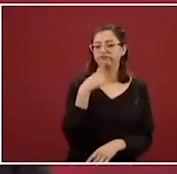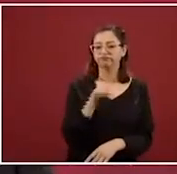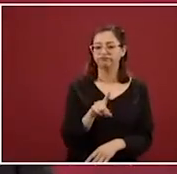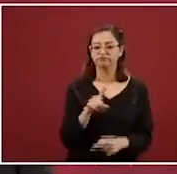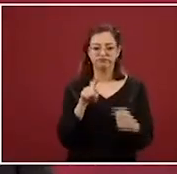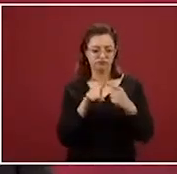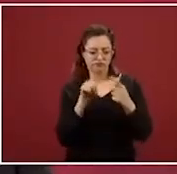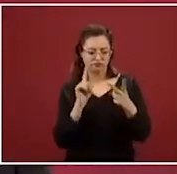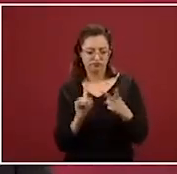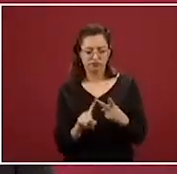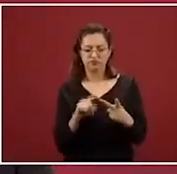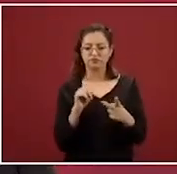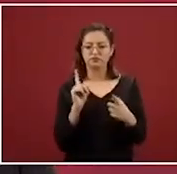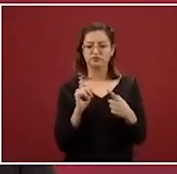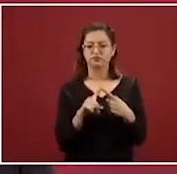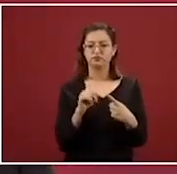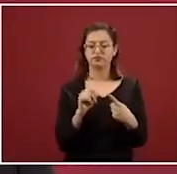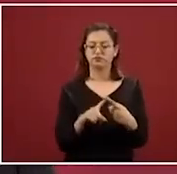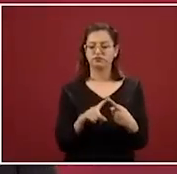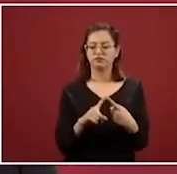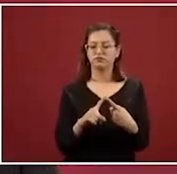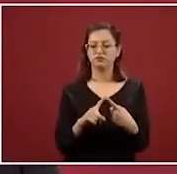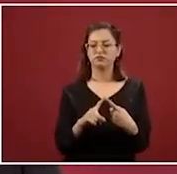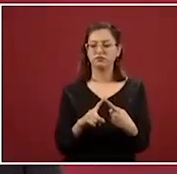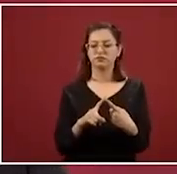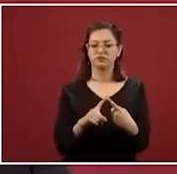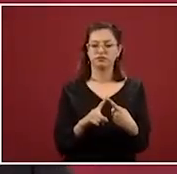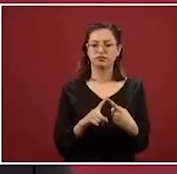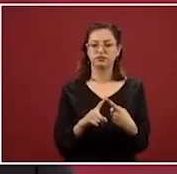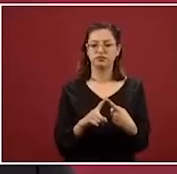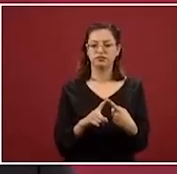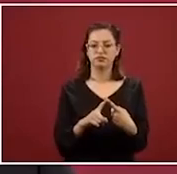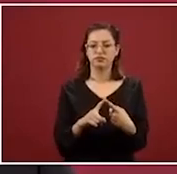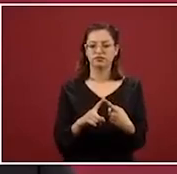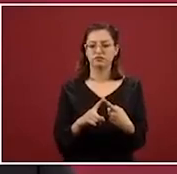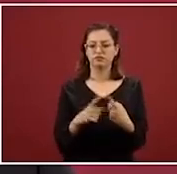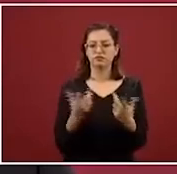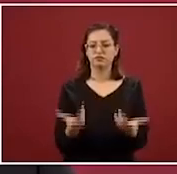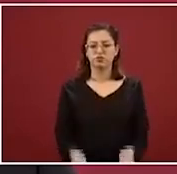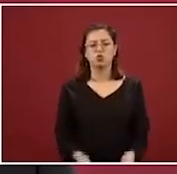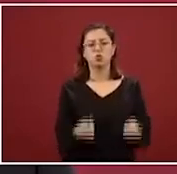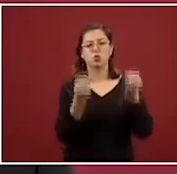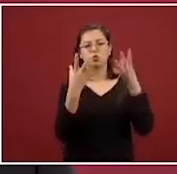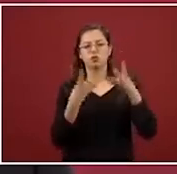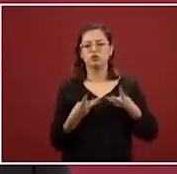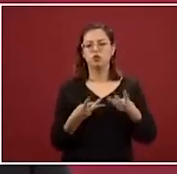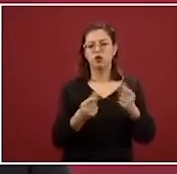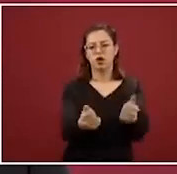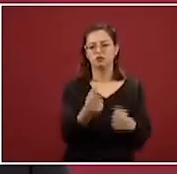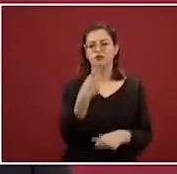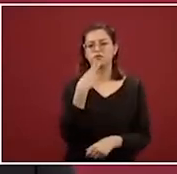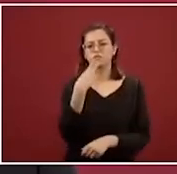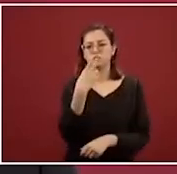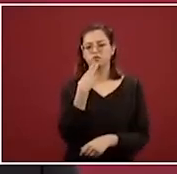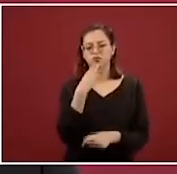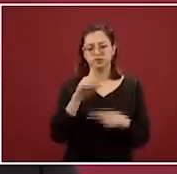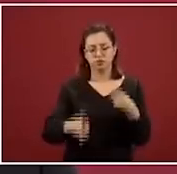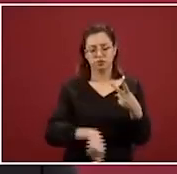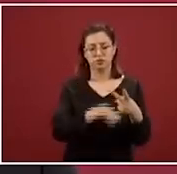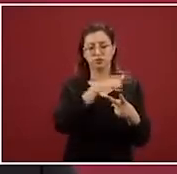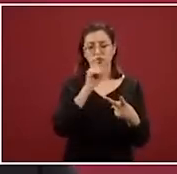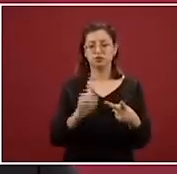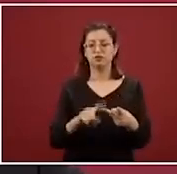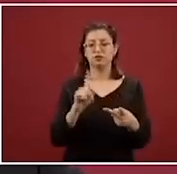sobre dos temas. Por un lado, la estimación del consumo y por el otro lado,